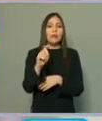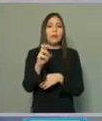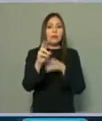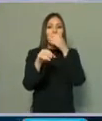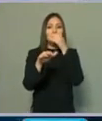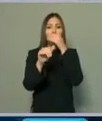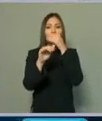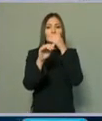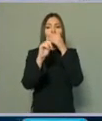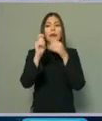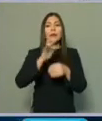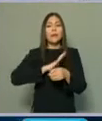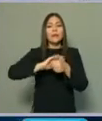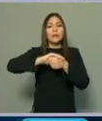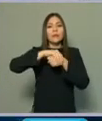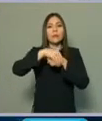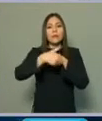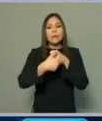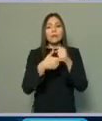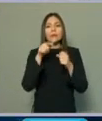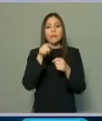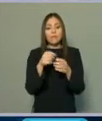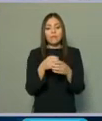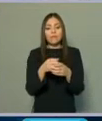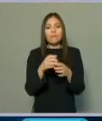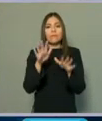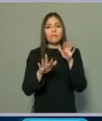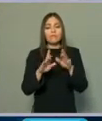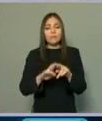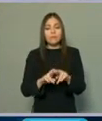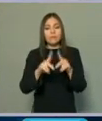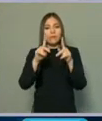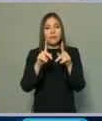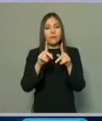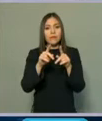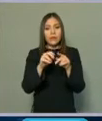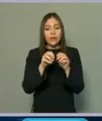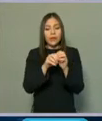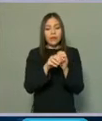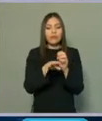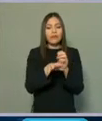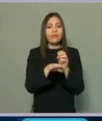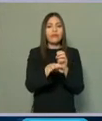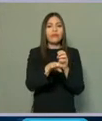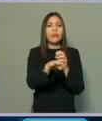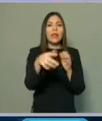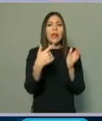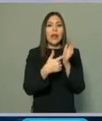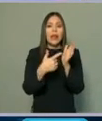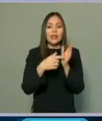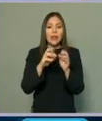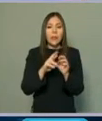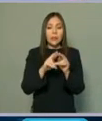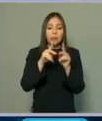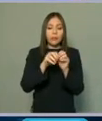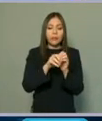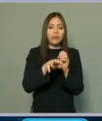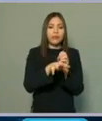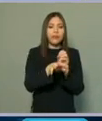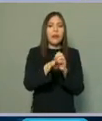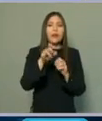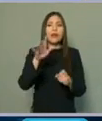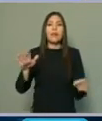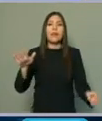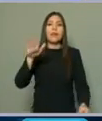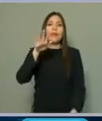recubre y llega un momento que esta capa se rompe y entonces la grasa sale y obstruye por completo el vaso. Todo